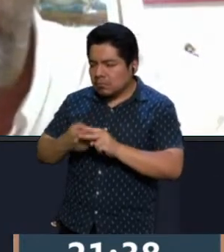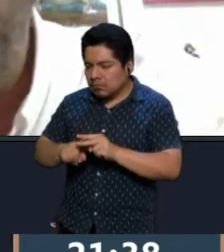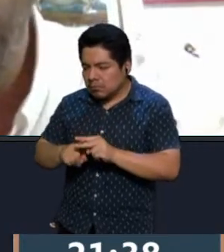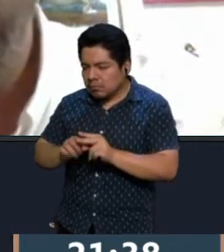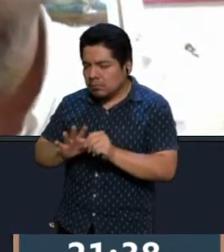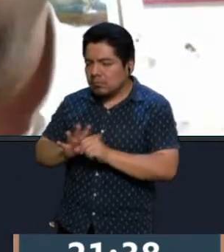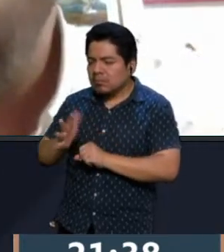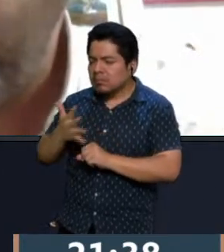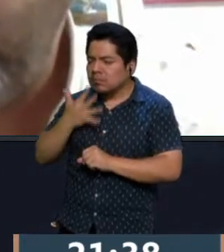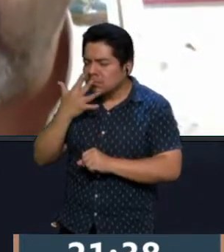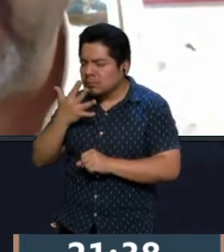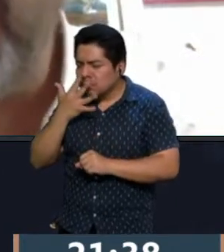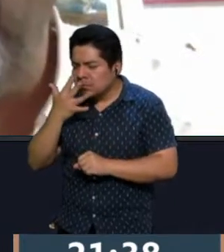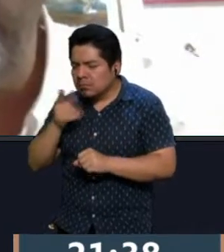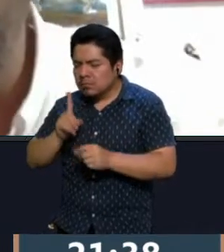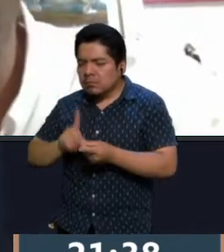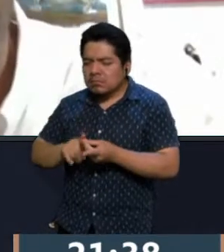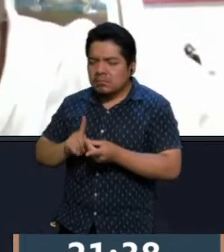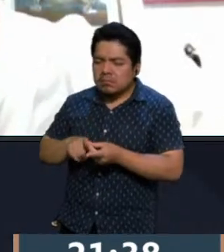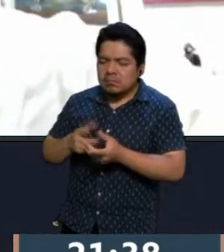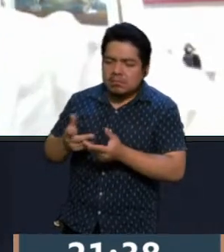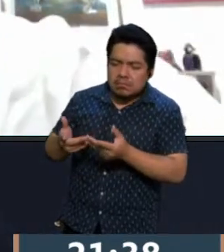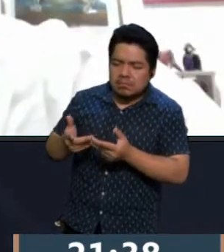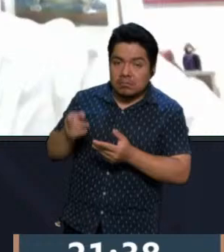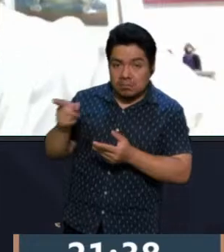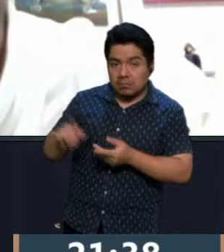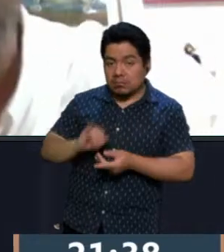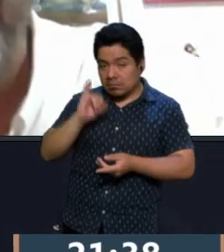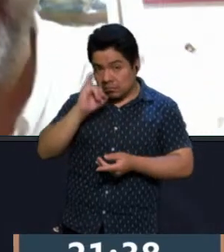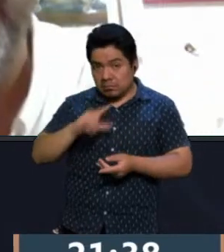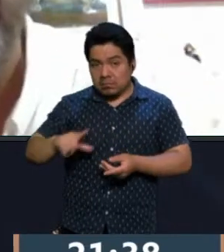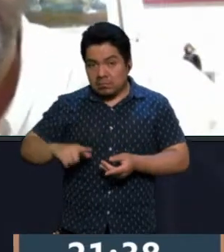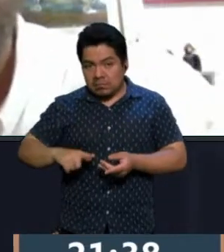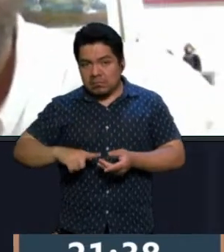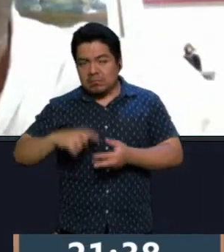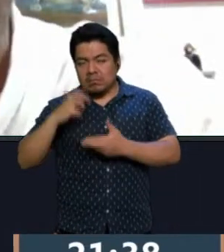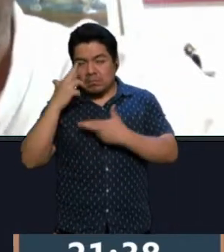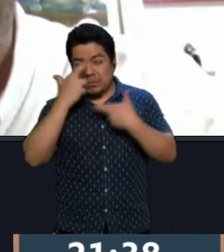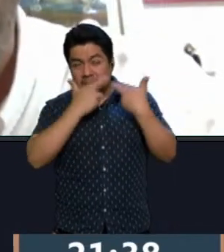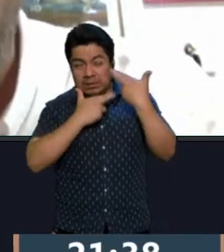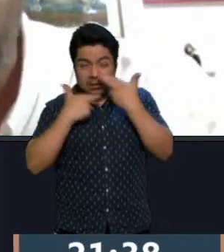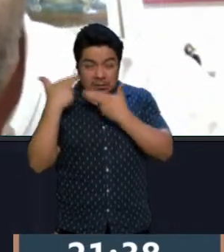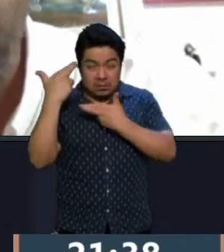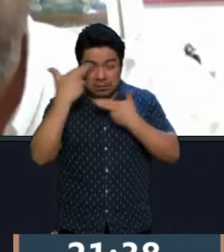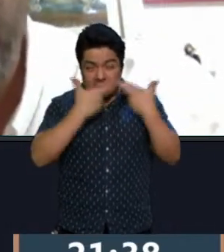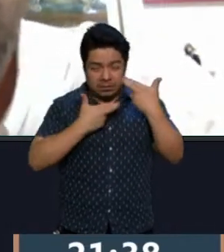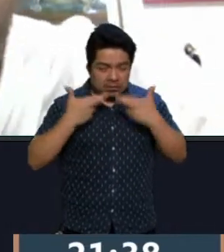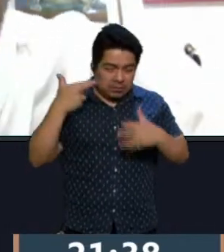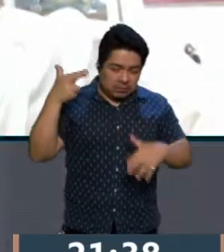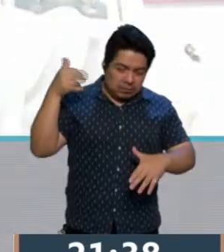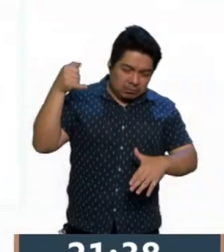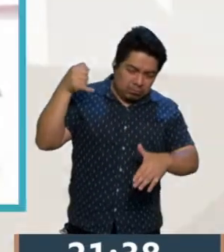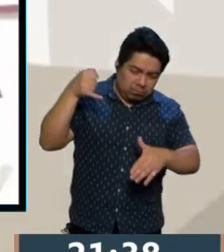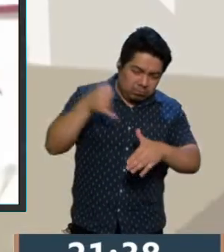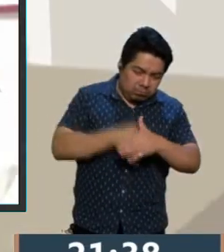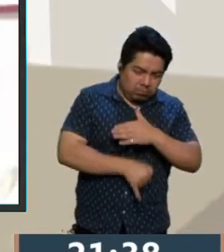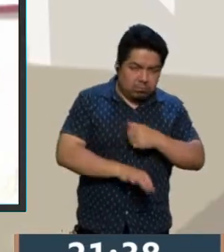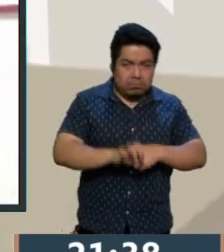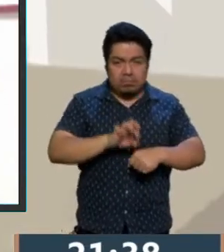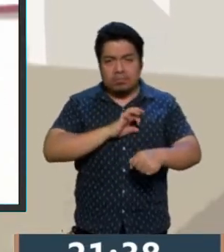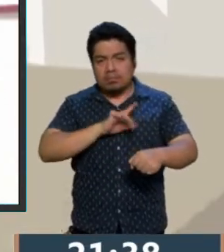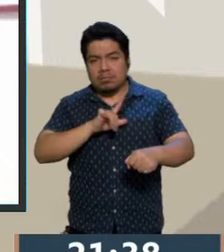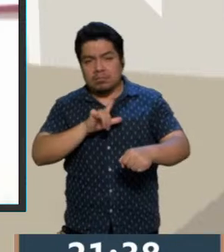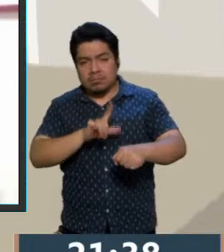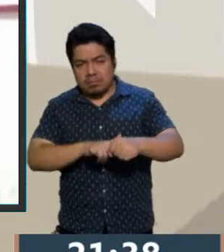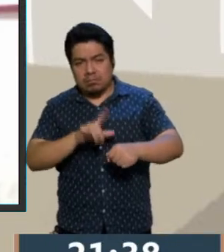el olor, se llevó a cabo por instrucciones del jefe de gobierno una revisión exhaustiva por parte de especialistas de la Secretaría de